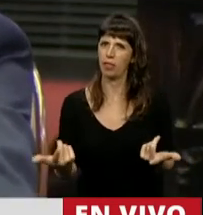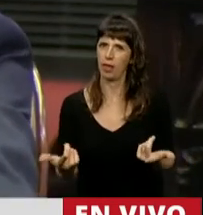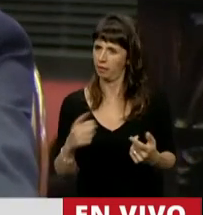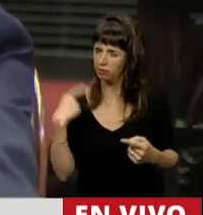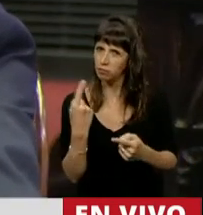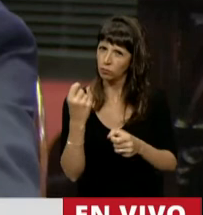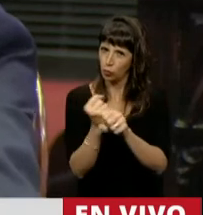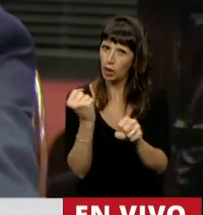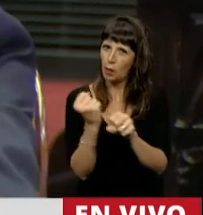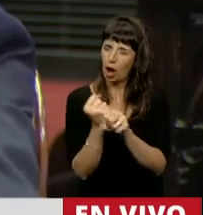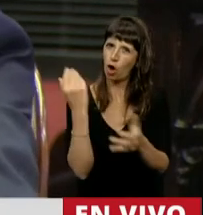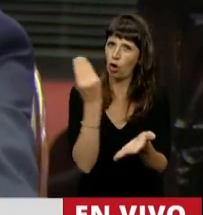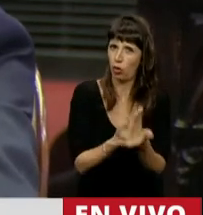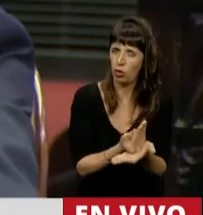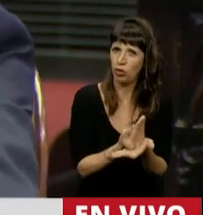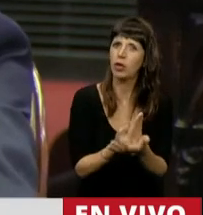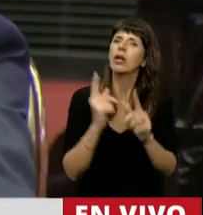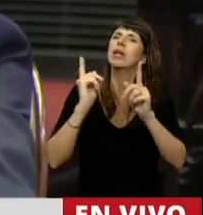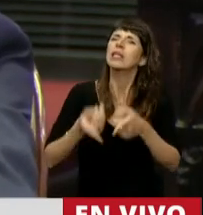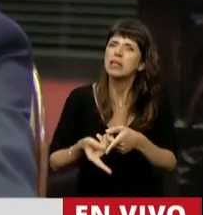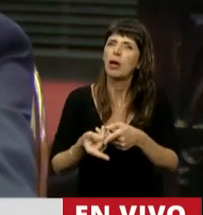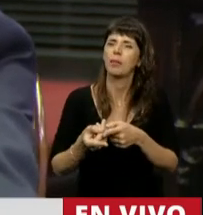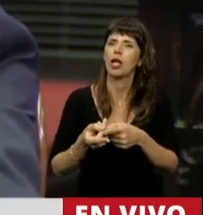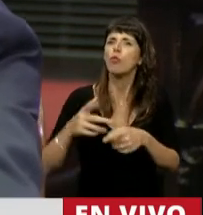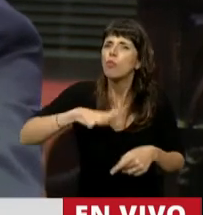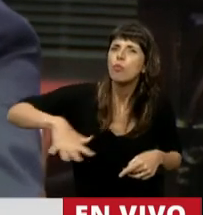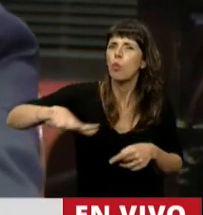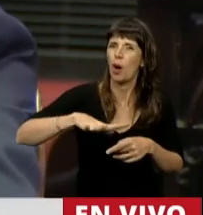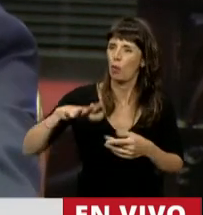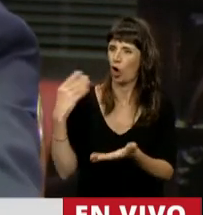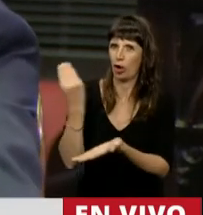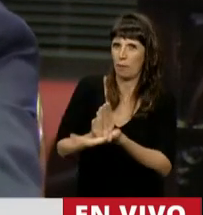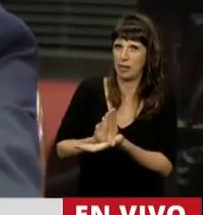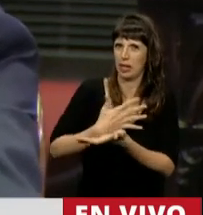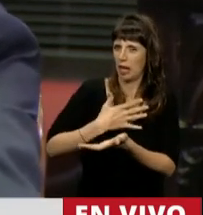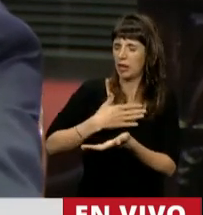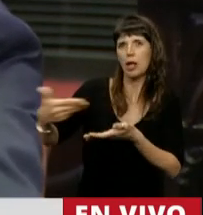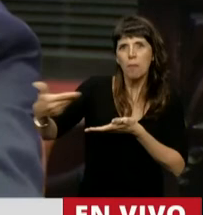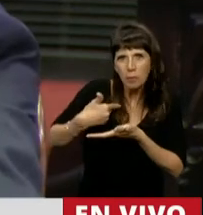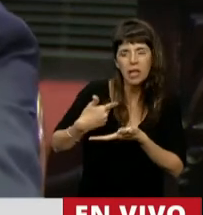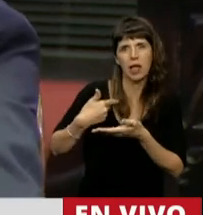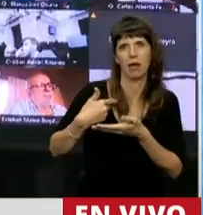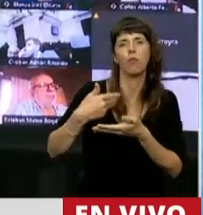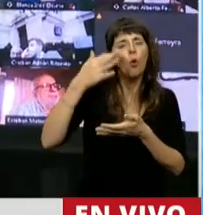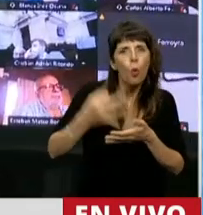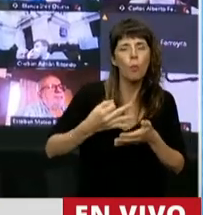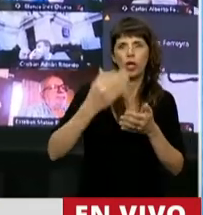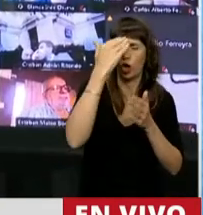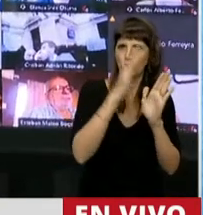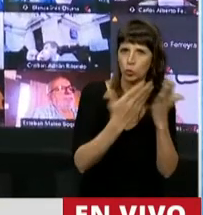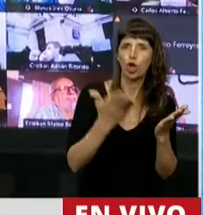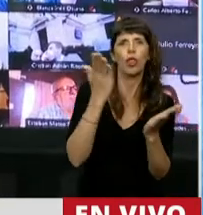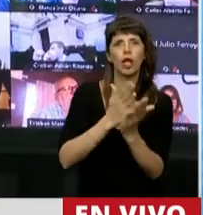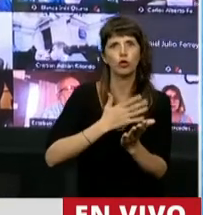colectivos sino también de defender la representación de un pueblo que nos pide que defendamos la constitución los derechos